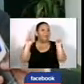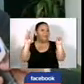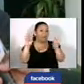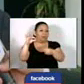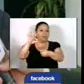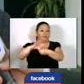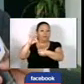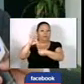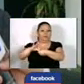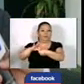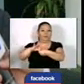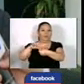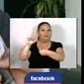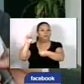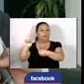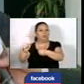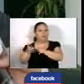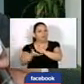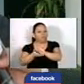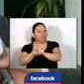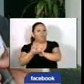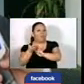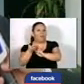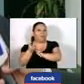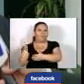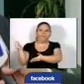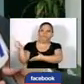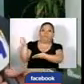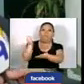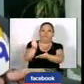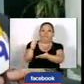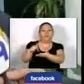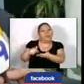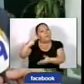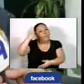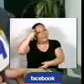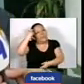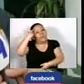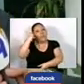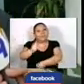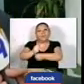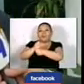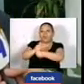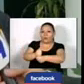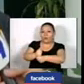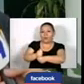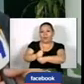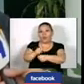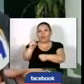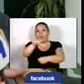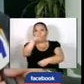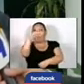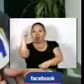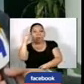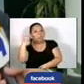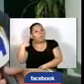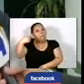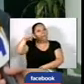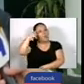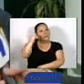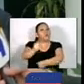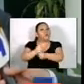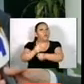generó un incremento en el precio de los bonos, lo cual quiere decir que hay seguridad, generó seguridad en los mercados internacionales, ¿verdad?